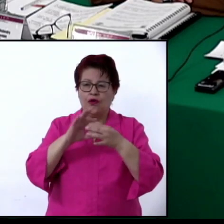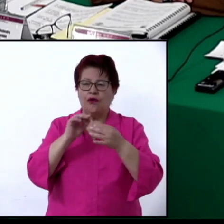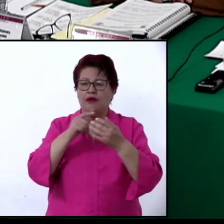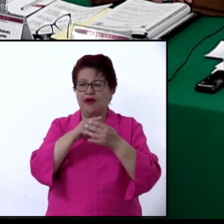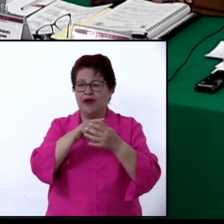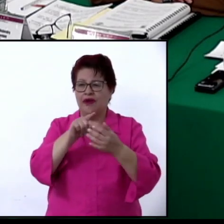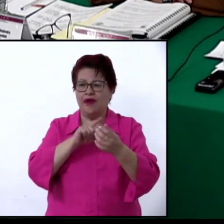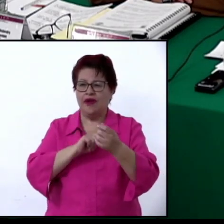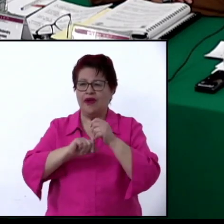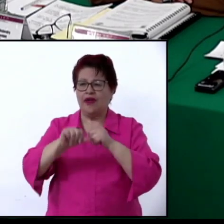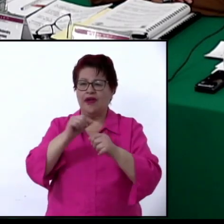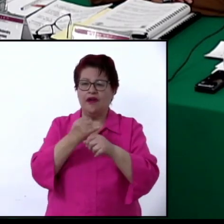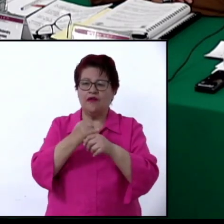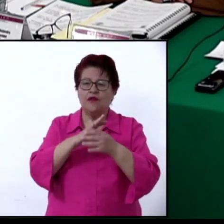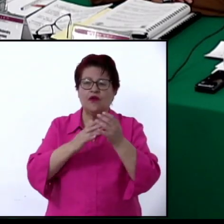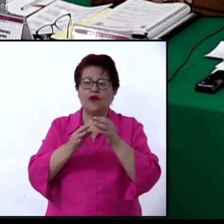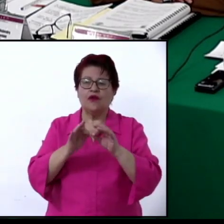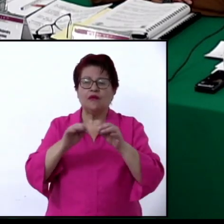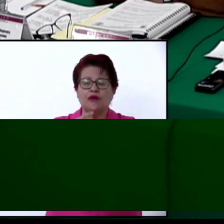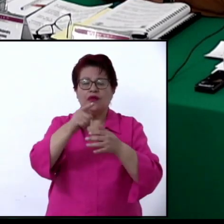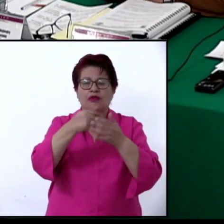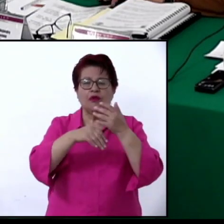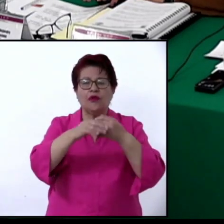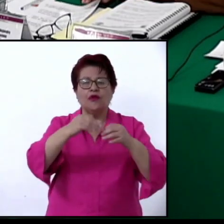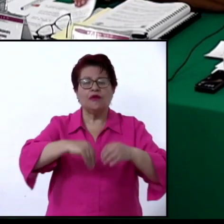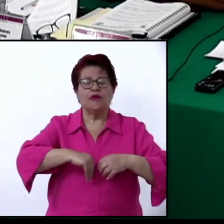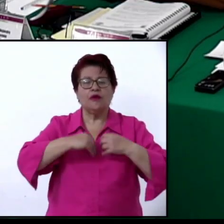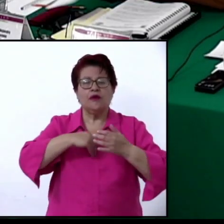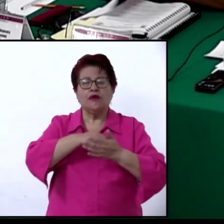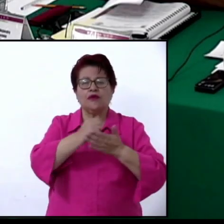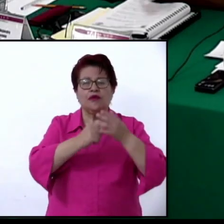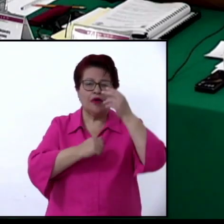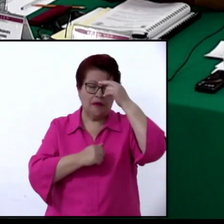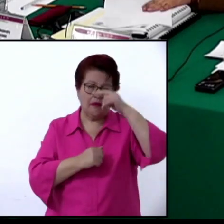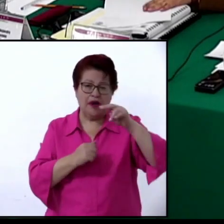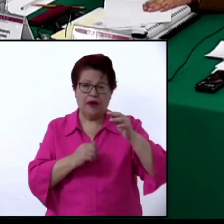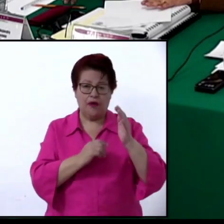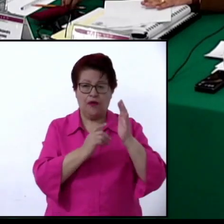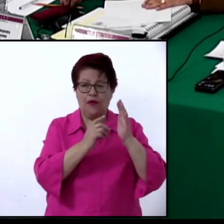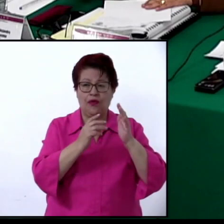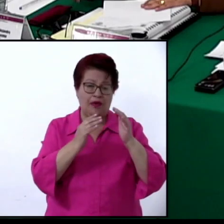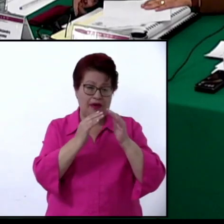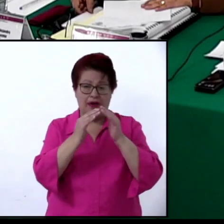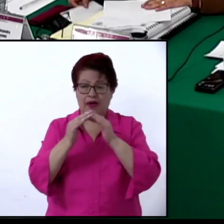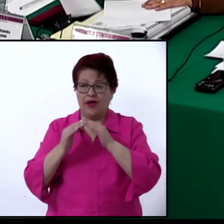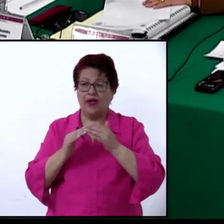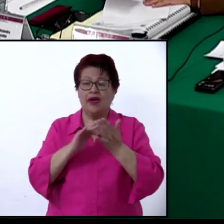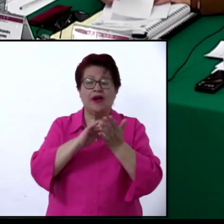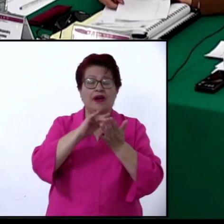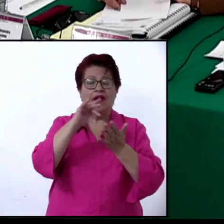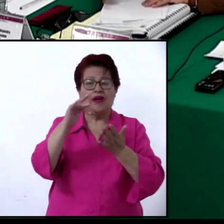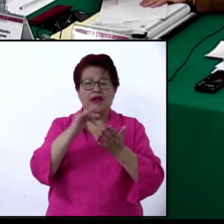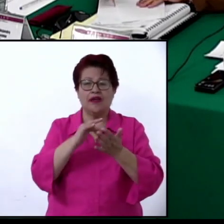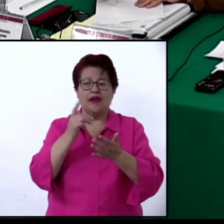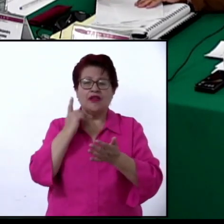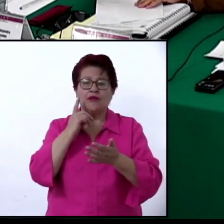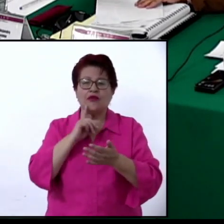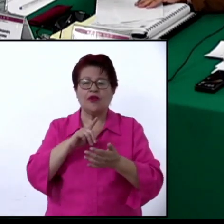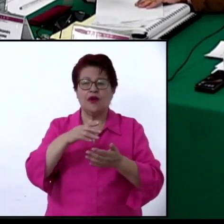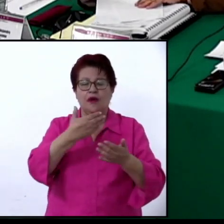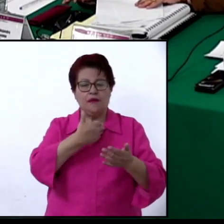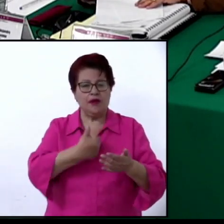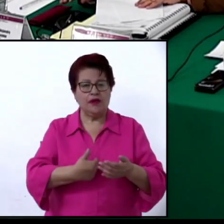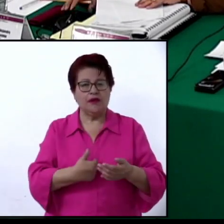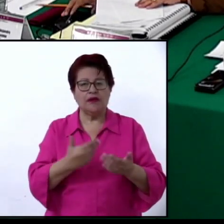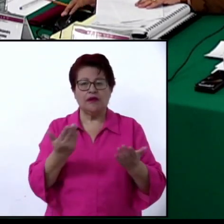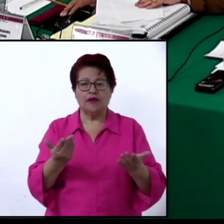ustedes datos que son importantes para quienes habitamos la Ciudad de México. Por supuesto que agradezco a la diputada